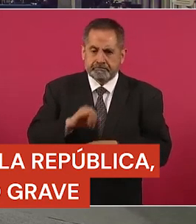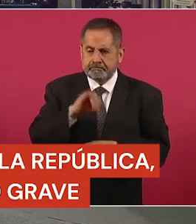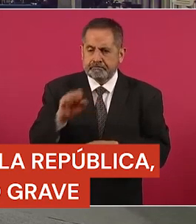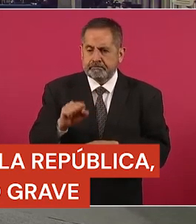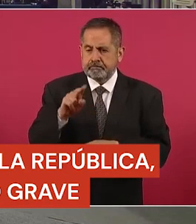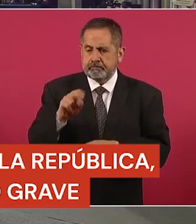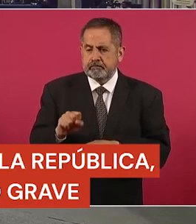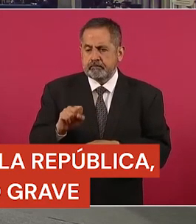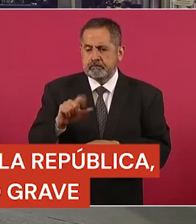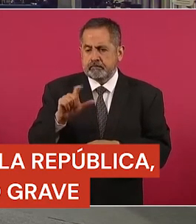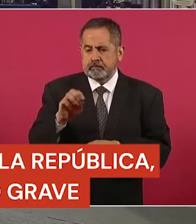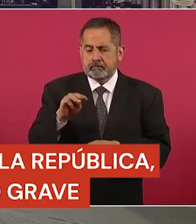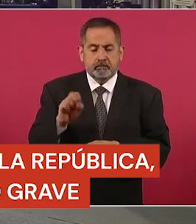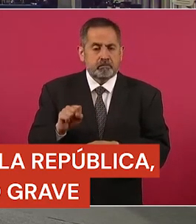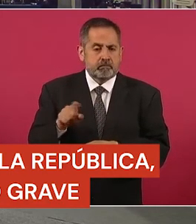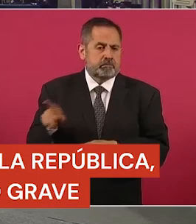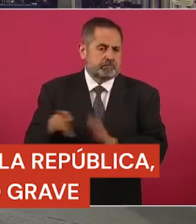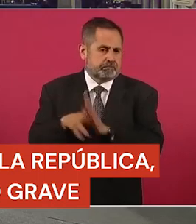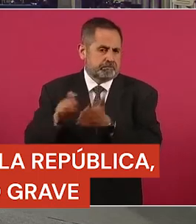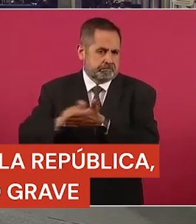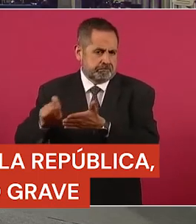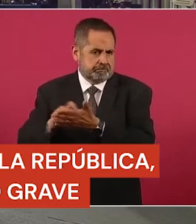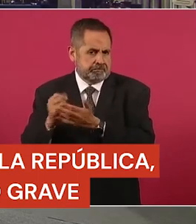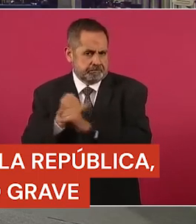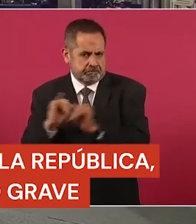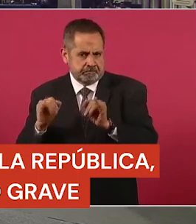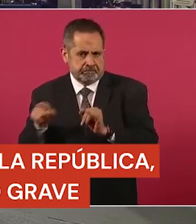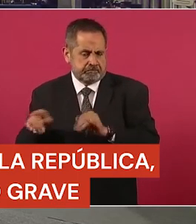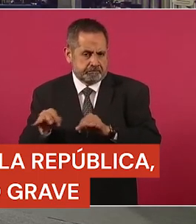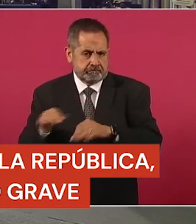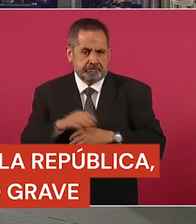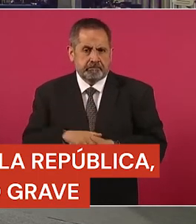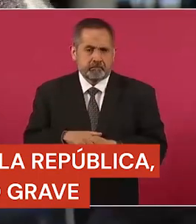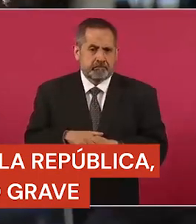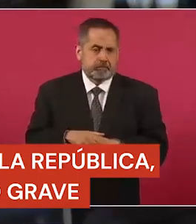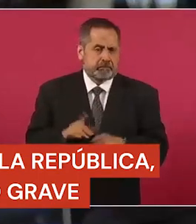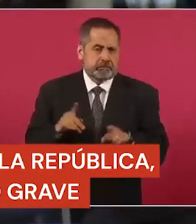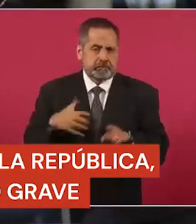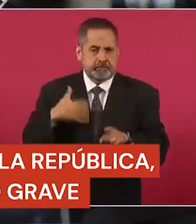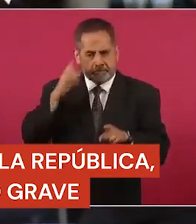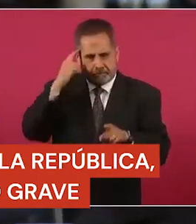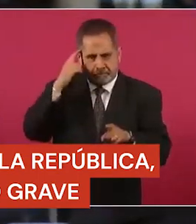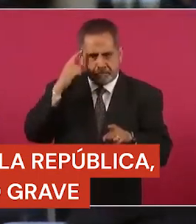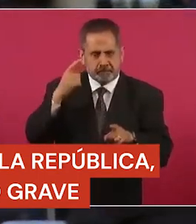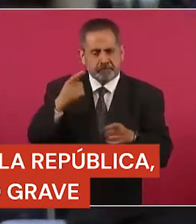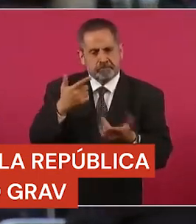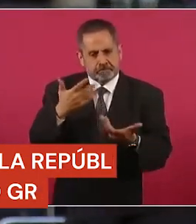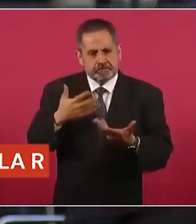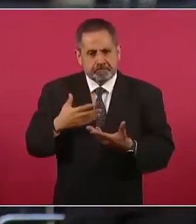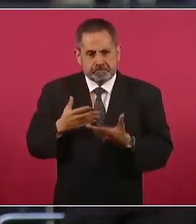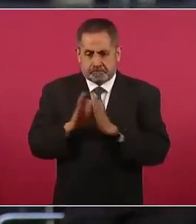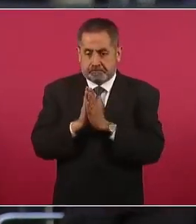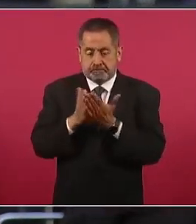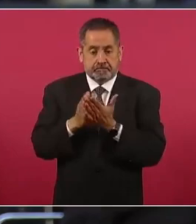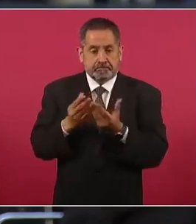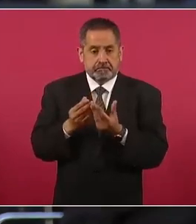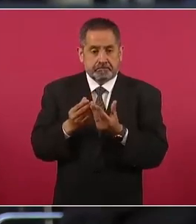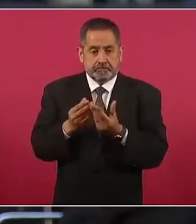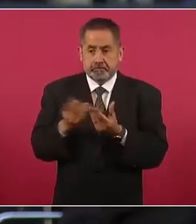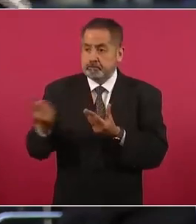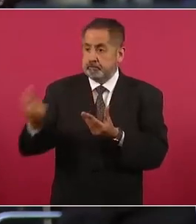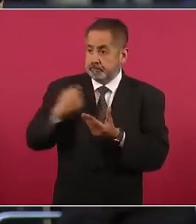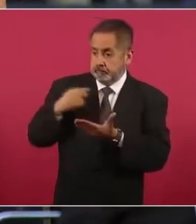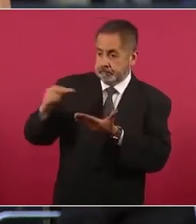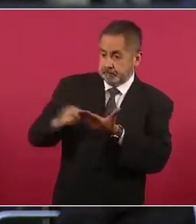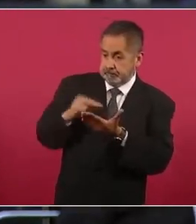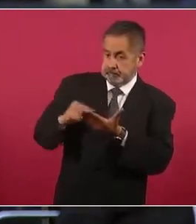Lemus, periodista independiente, no se va a enojar si le ofrezco este libro que me